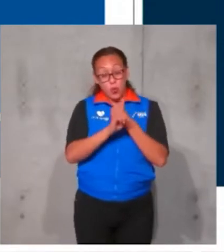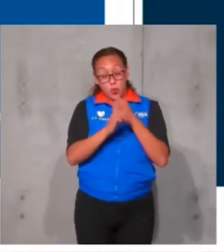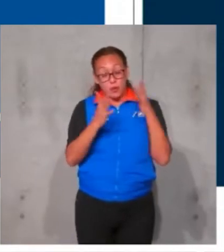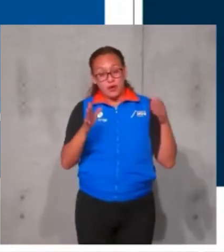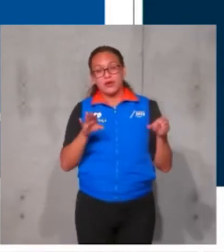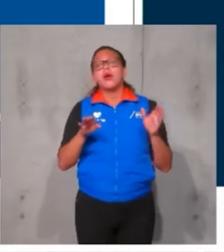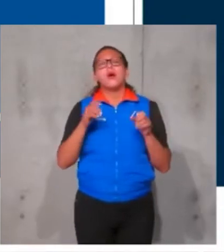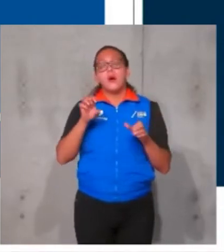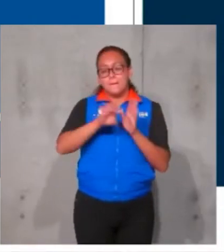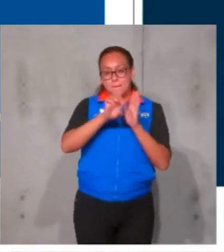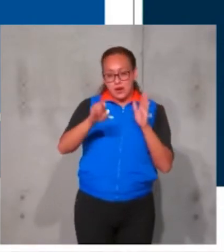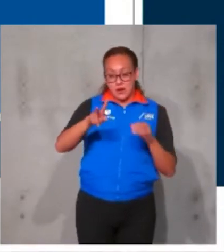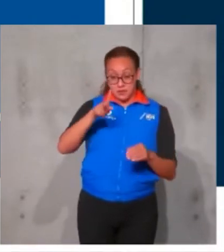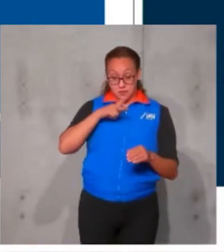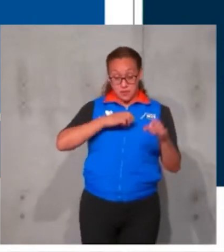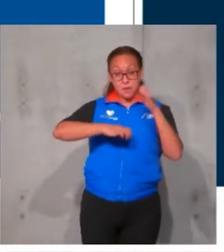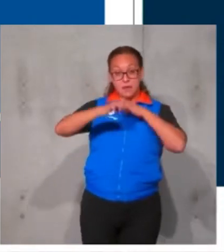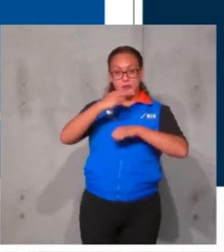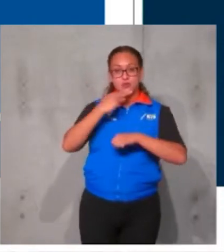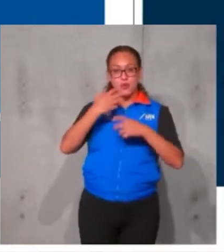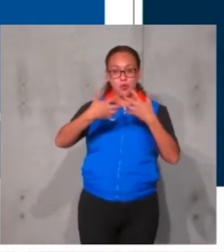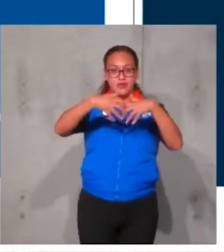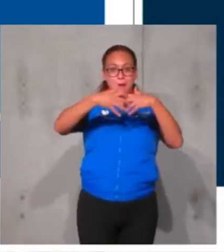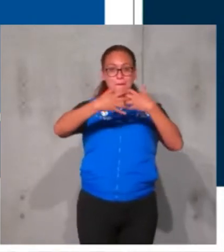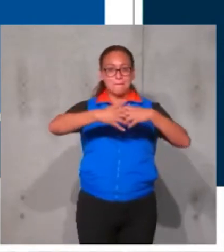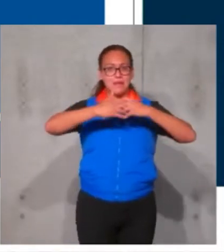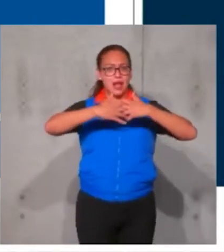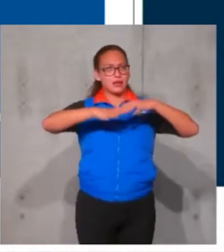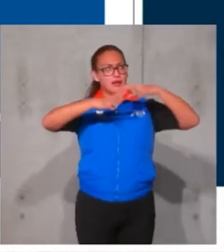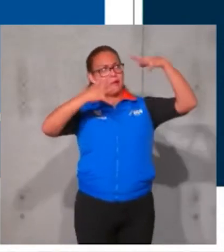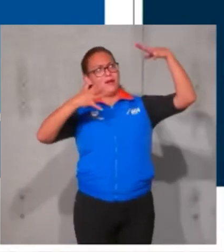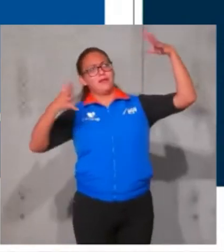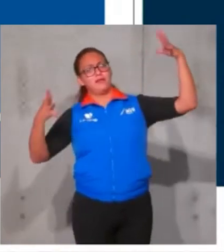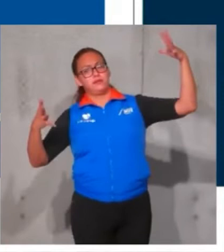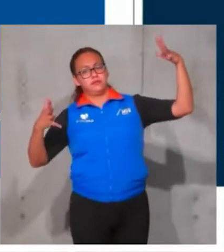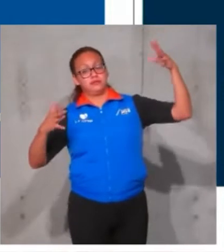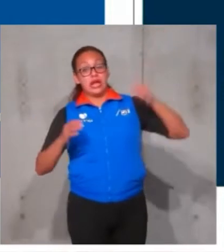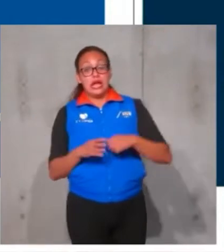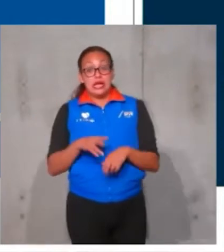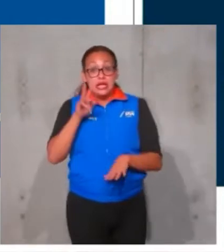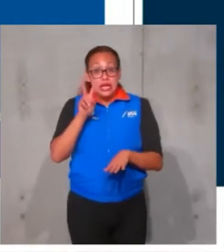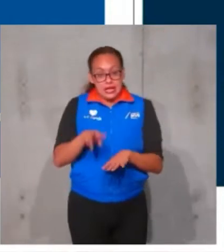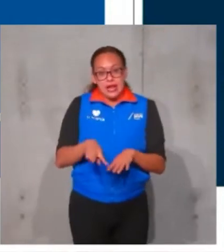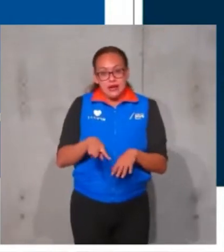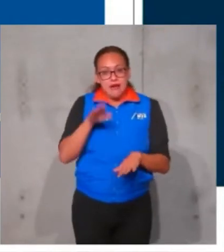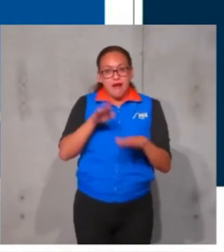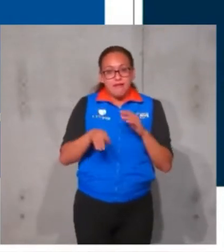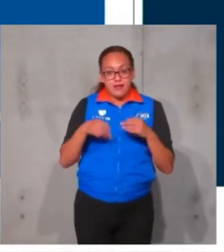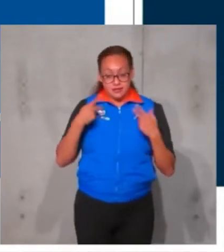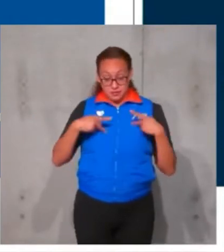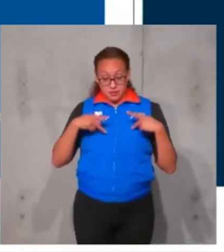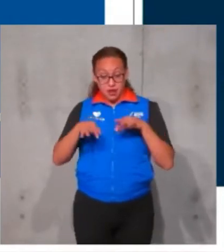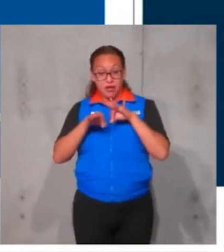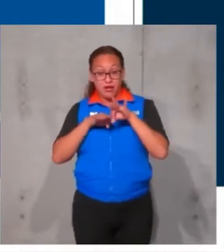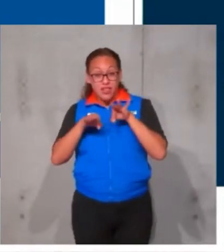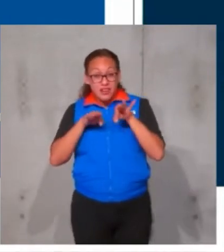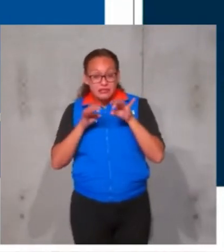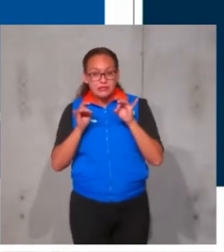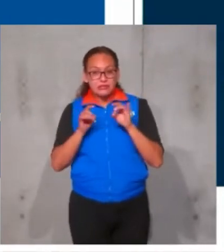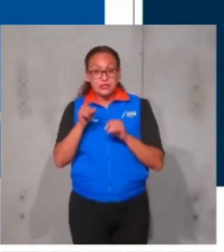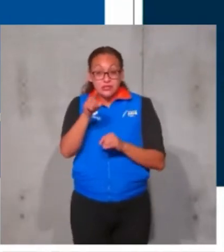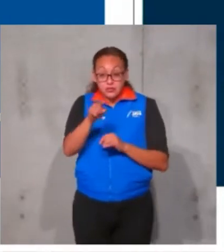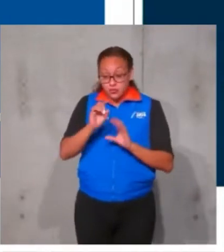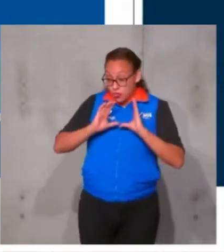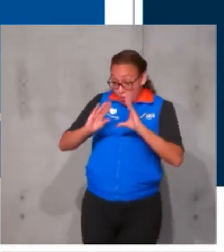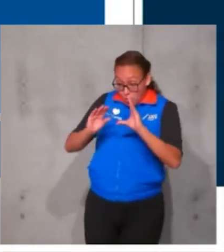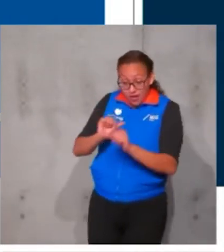de nosotros, pues usamos maquinaria. Entonces, la maquinaria necesariamente implica un riesgo para los trabajadores si